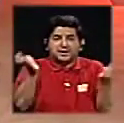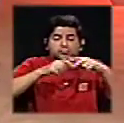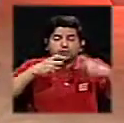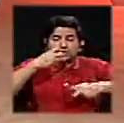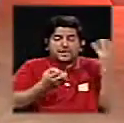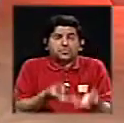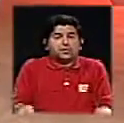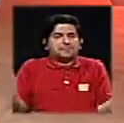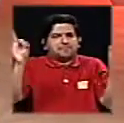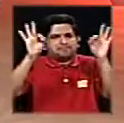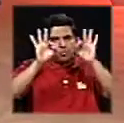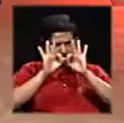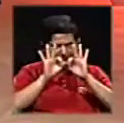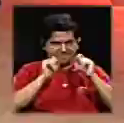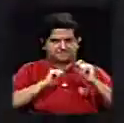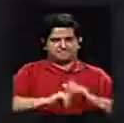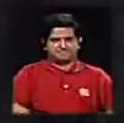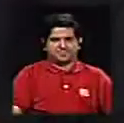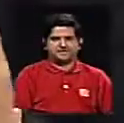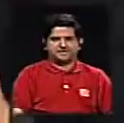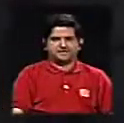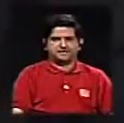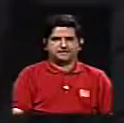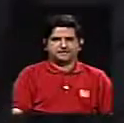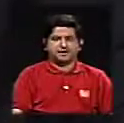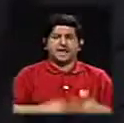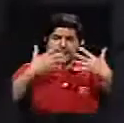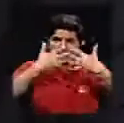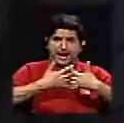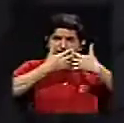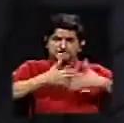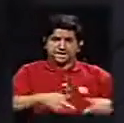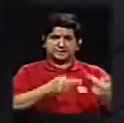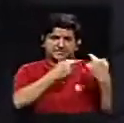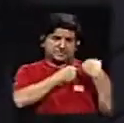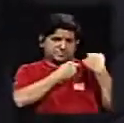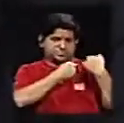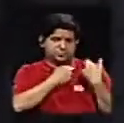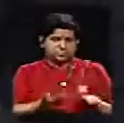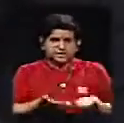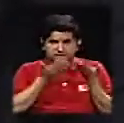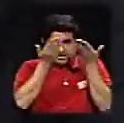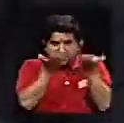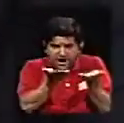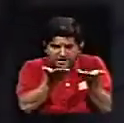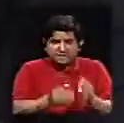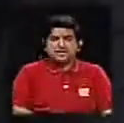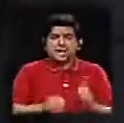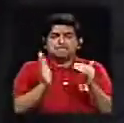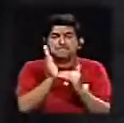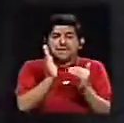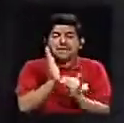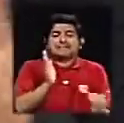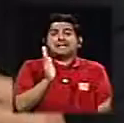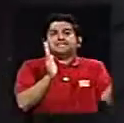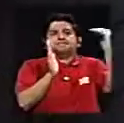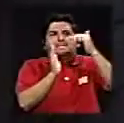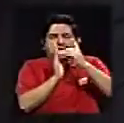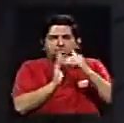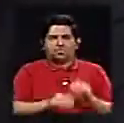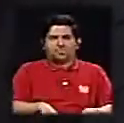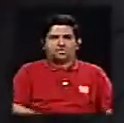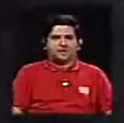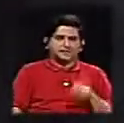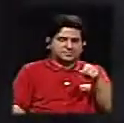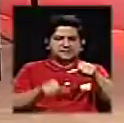problema importante, la constructora, la empresa a la que se le ha adjudicado por muchos miles de millones una determinada zona